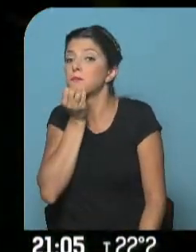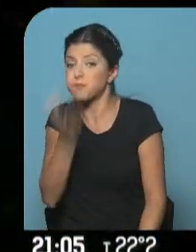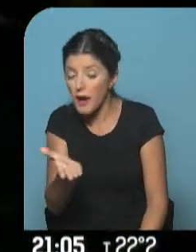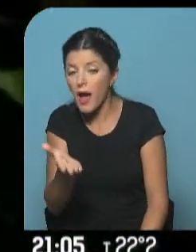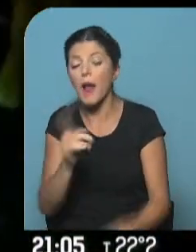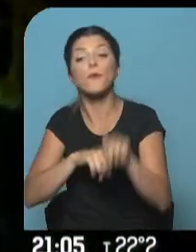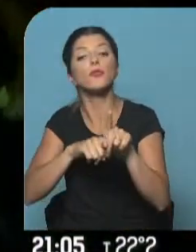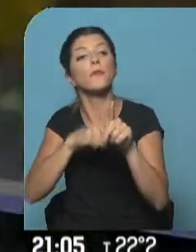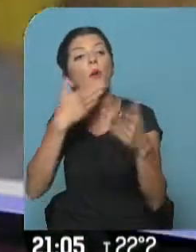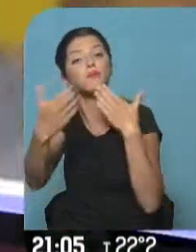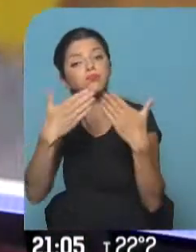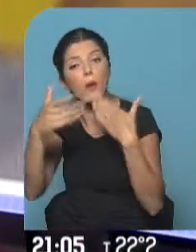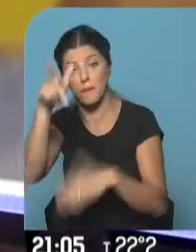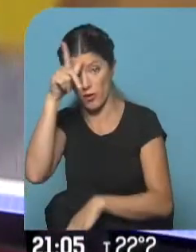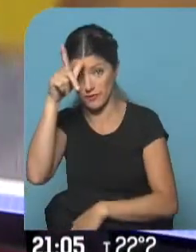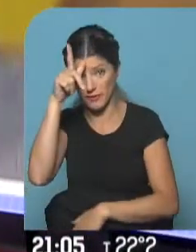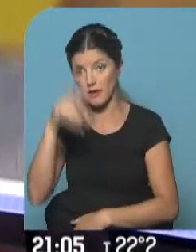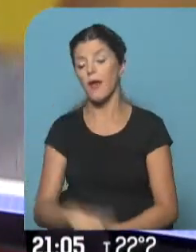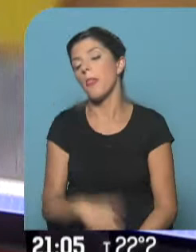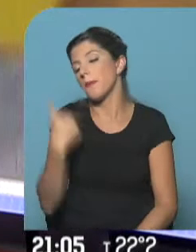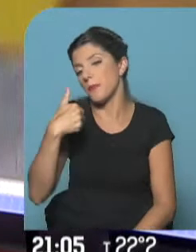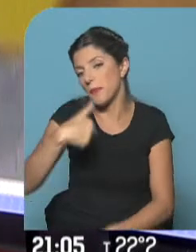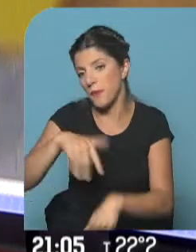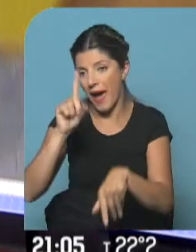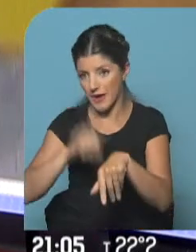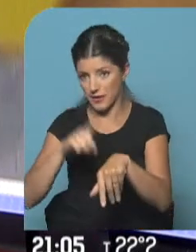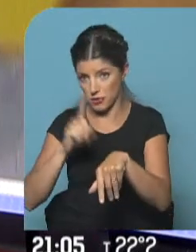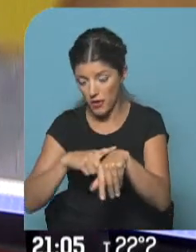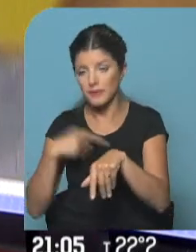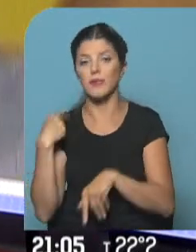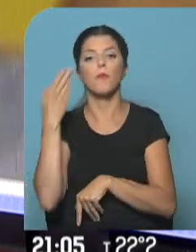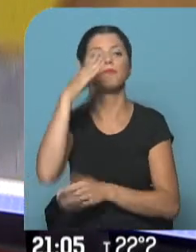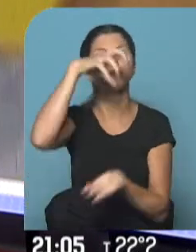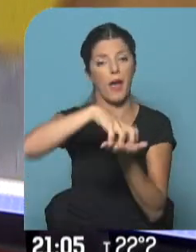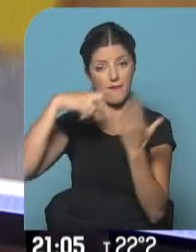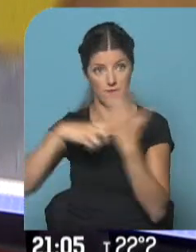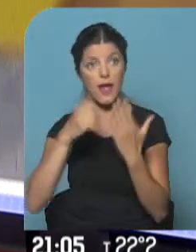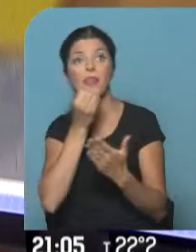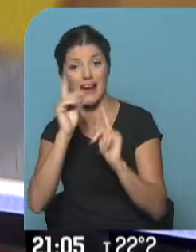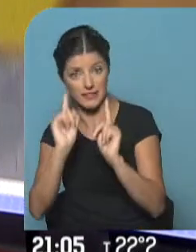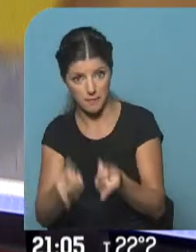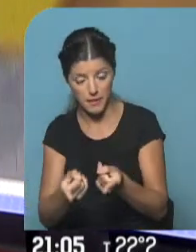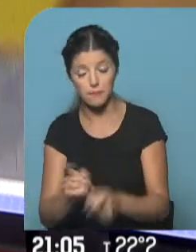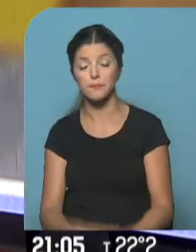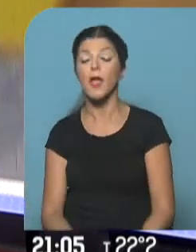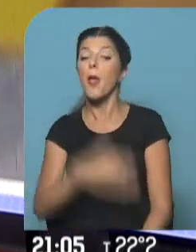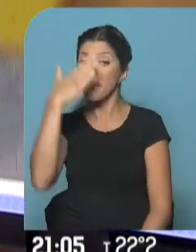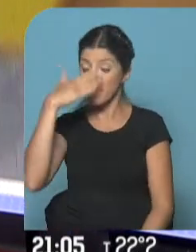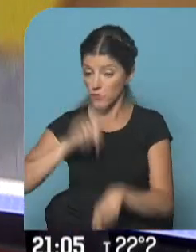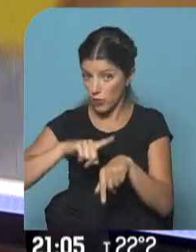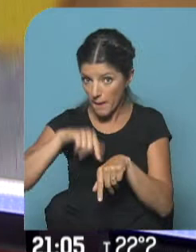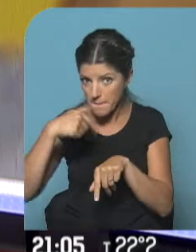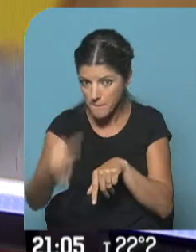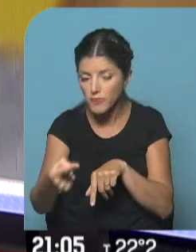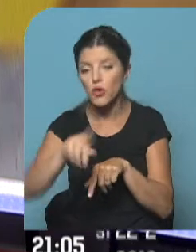los policías. Seguramente tendrá que ratificarlo en las próximas horas ante la fiscalía. Más tarde hubo un segundo detenido. El